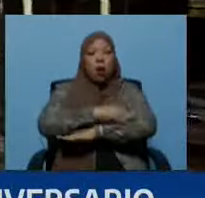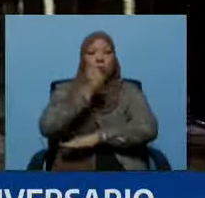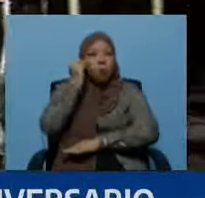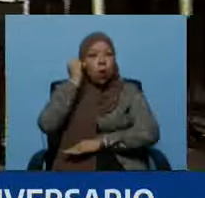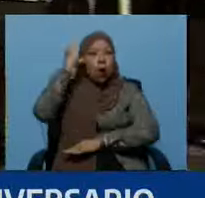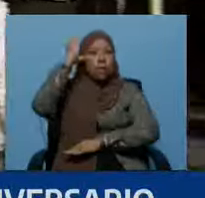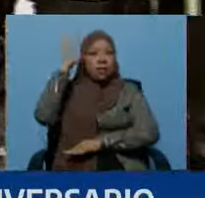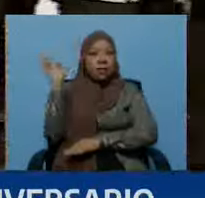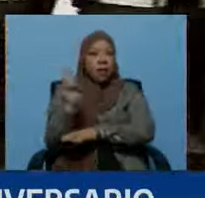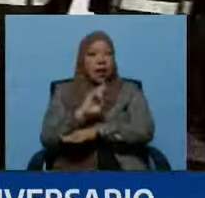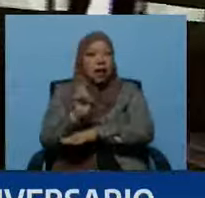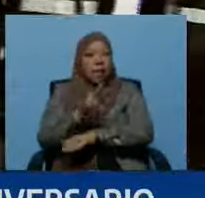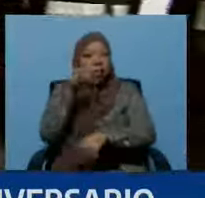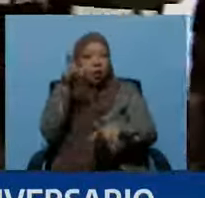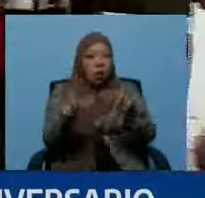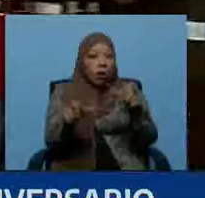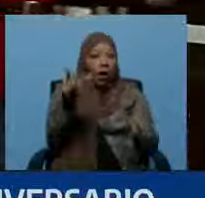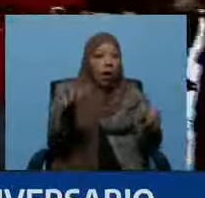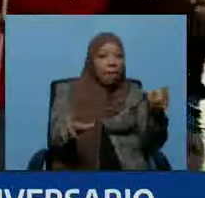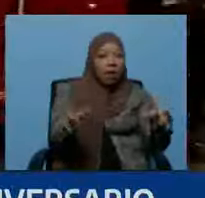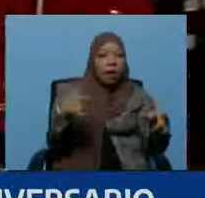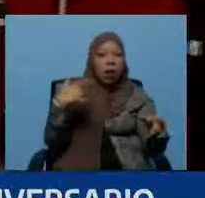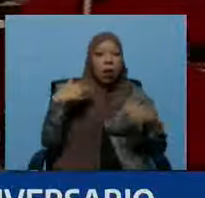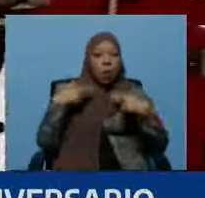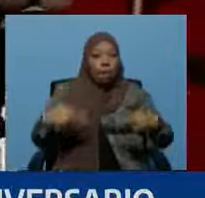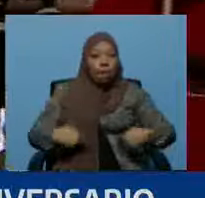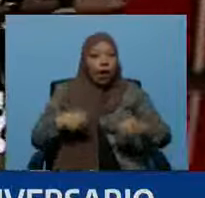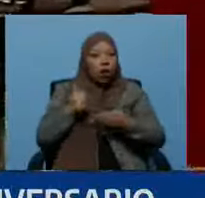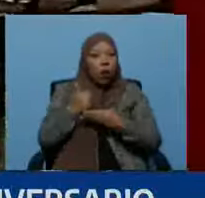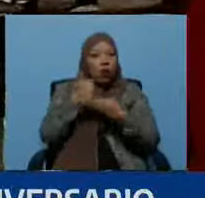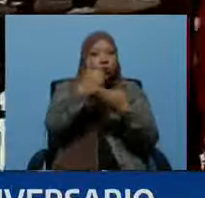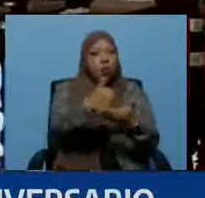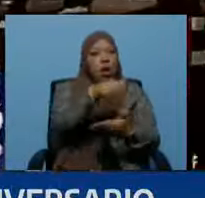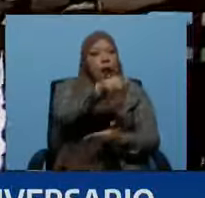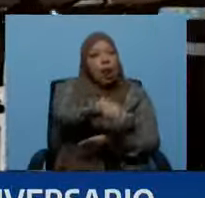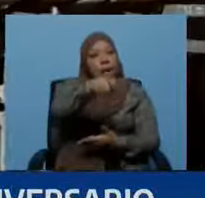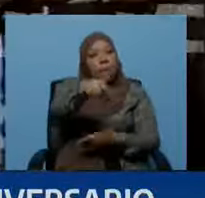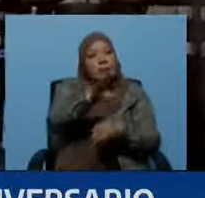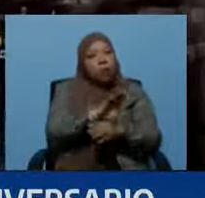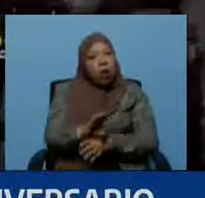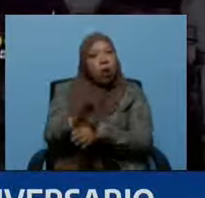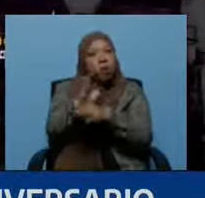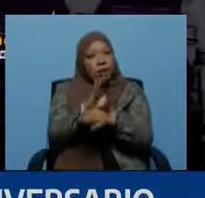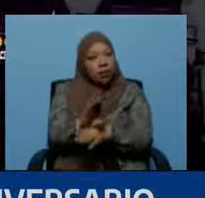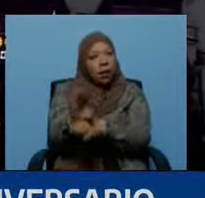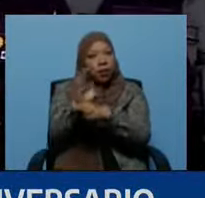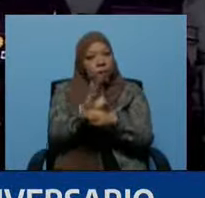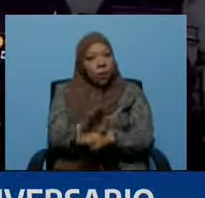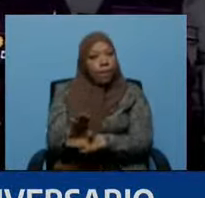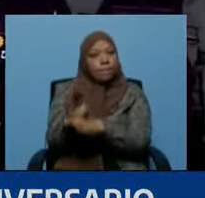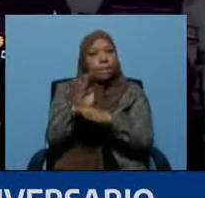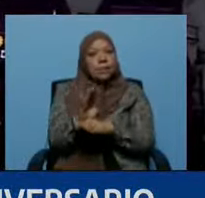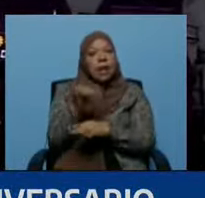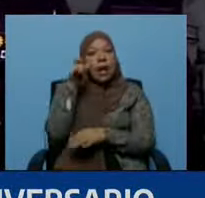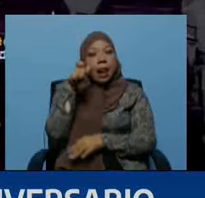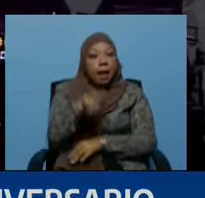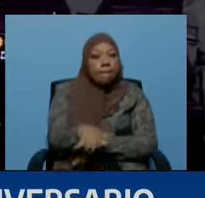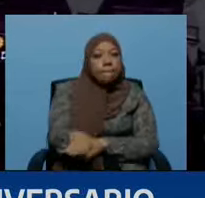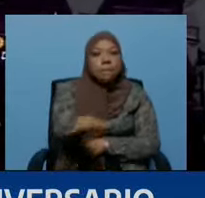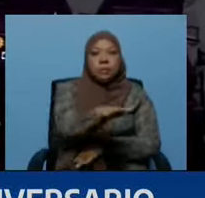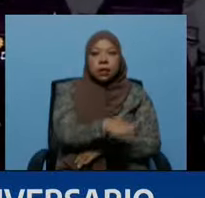de reacción y acción humanista para proteger a nuestro pueblo.